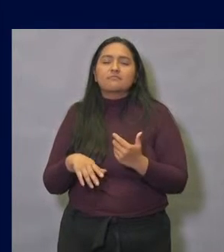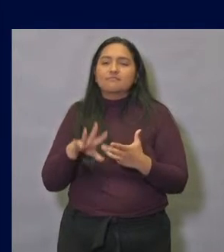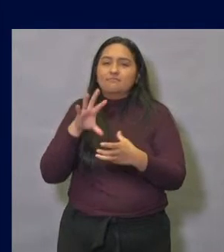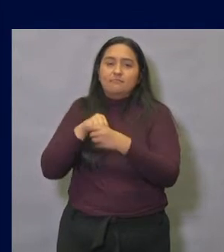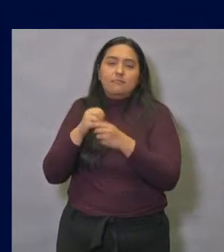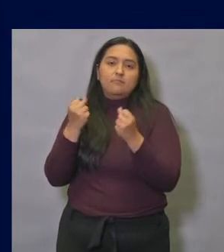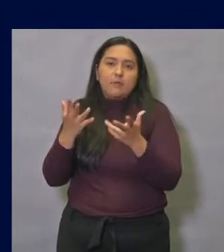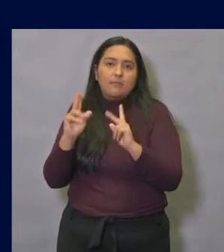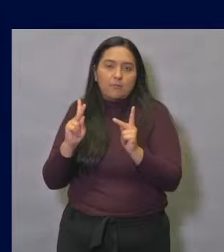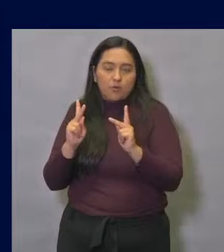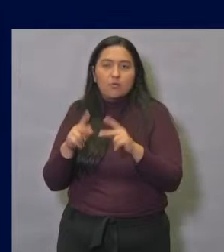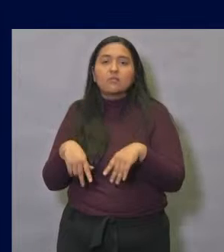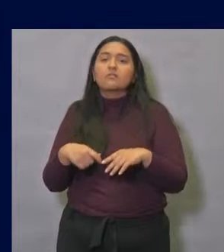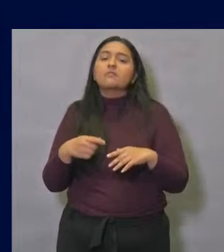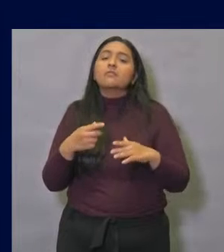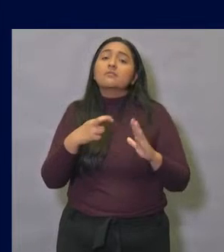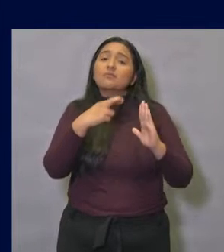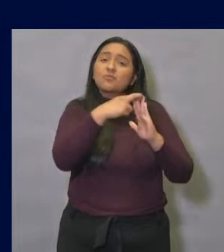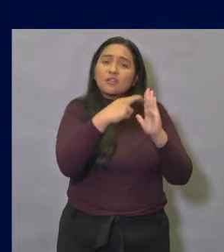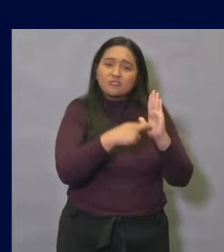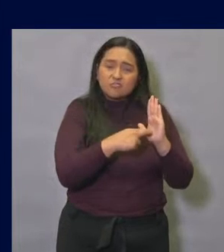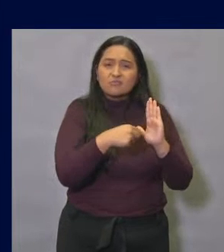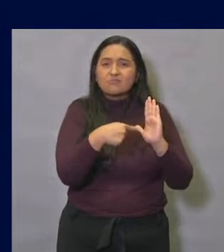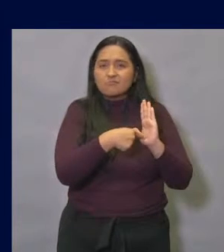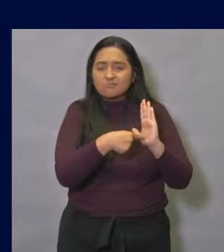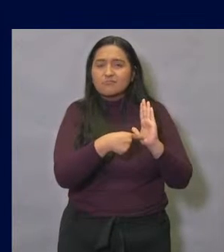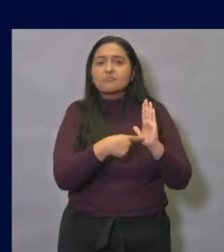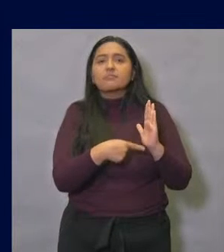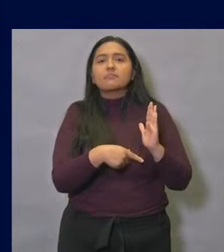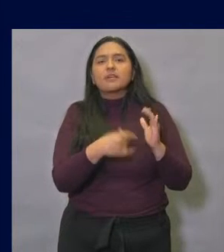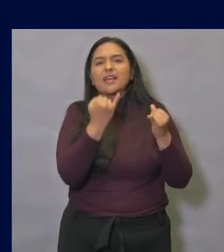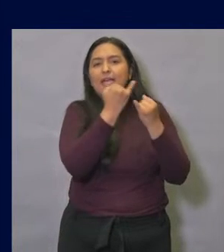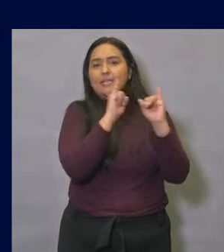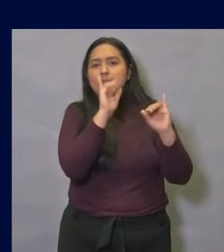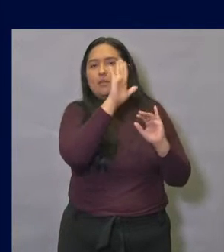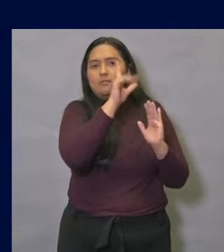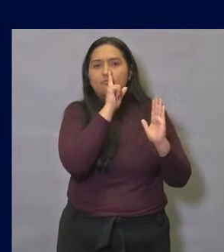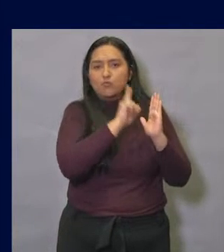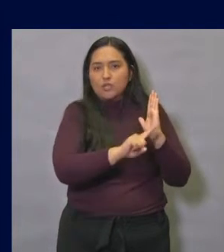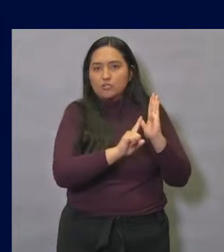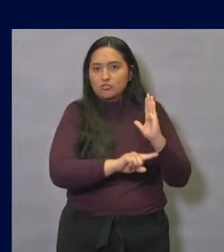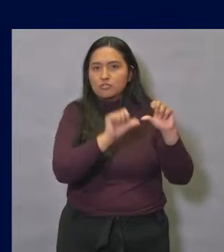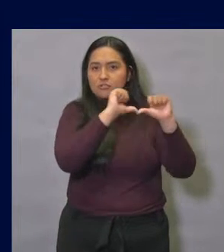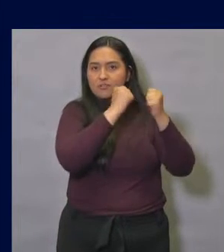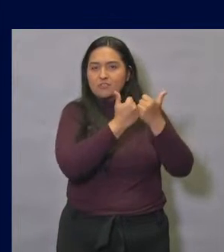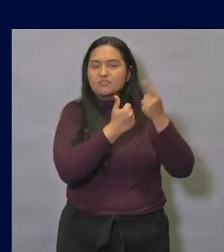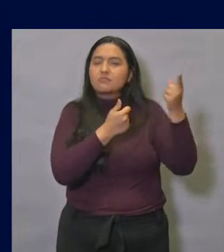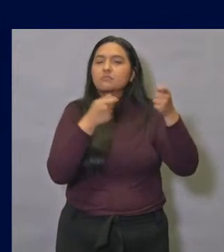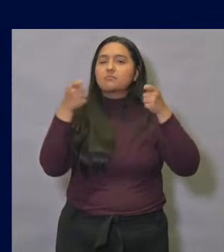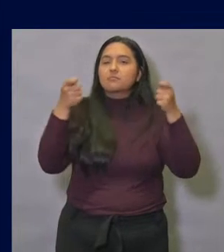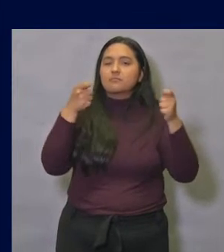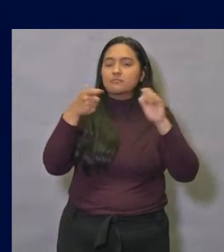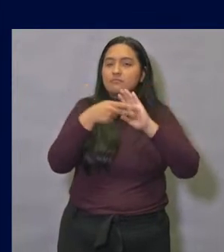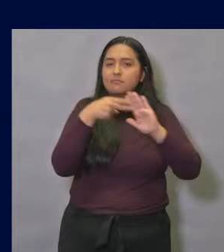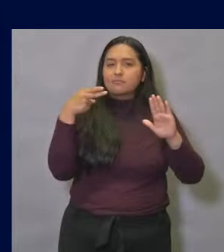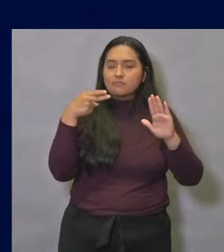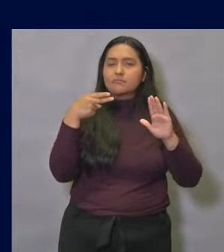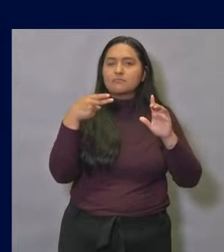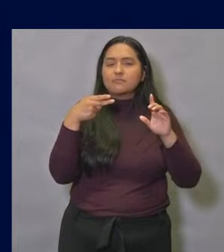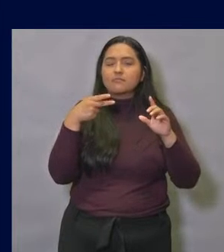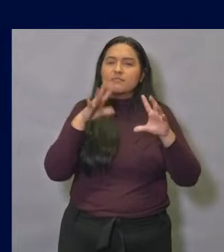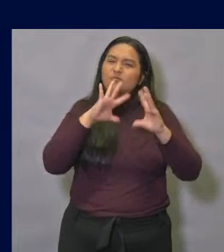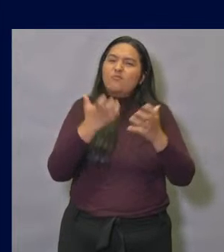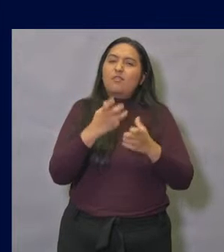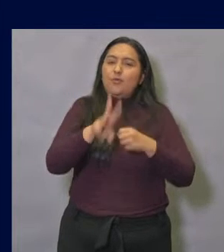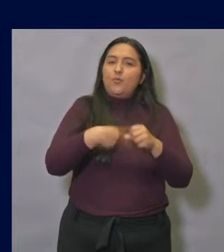personas, registros que han sido verificados de forma independientemente por una agencia reguladora considerada mundialmente